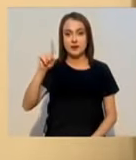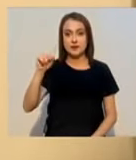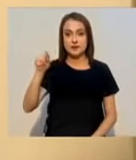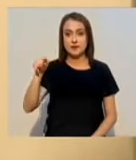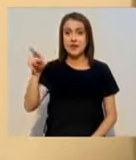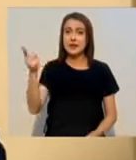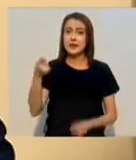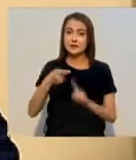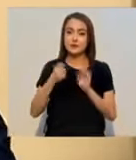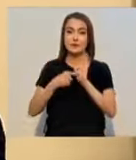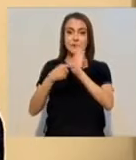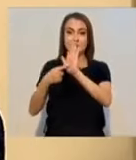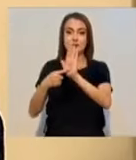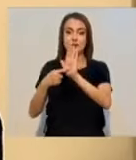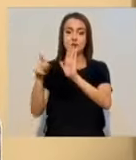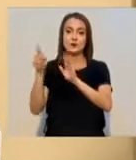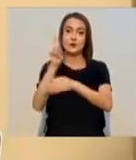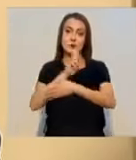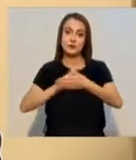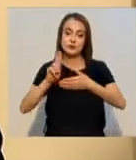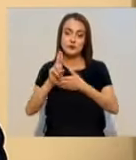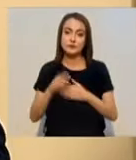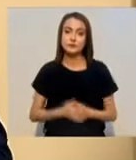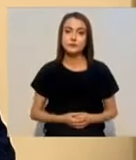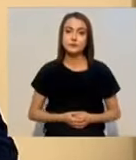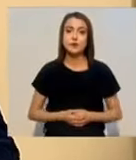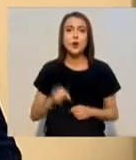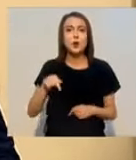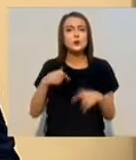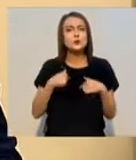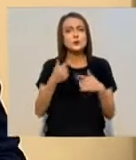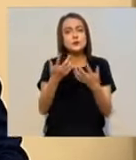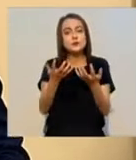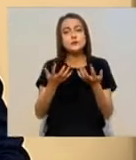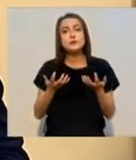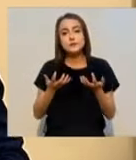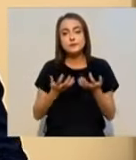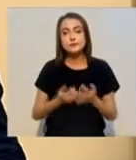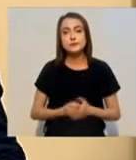que viene en representación de la universidad. Hoy quisiera